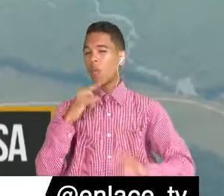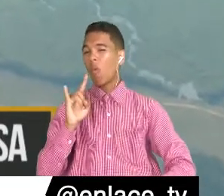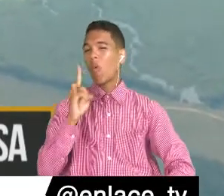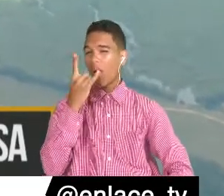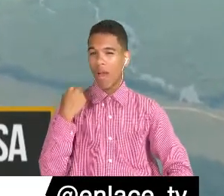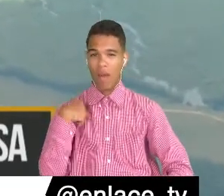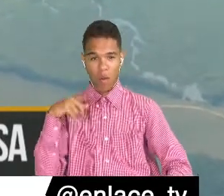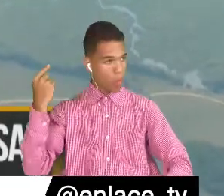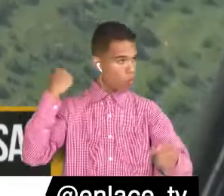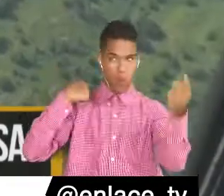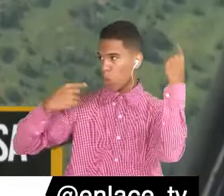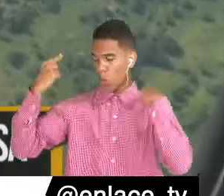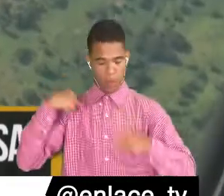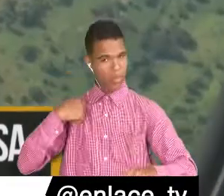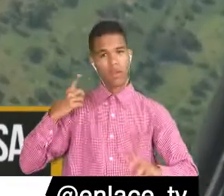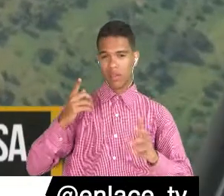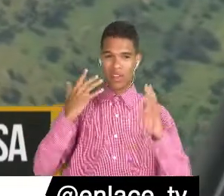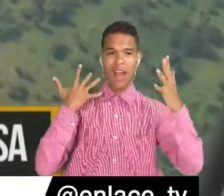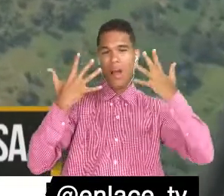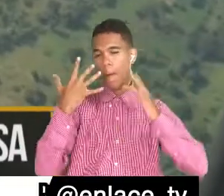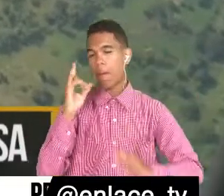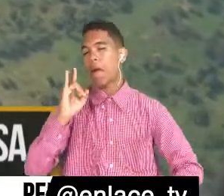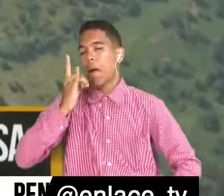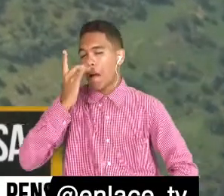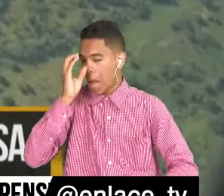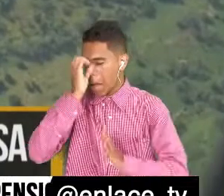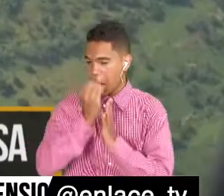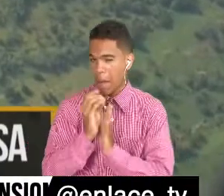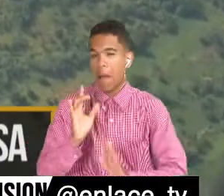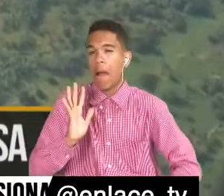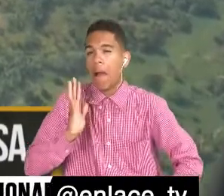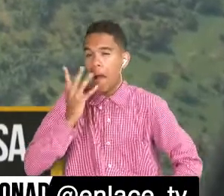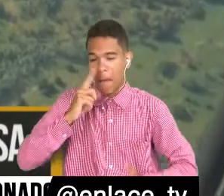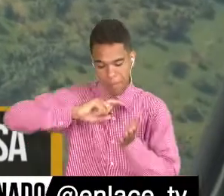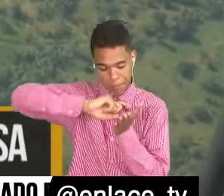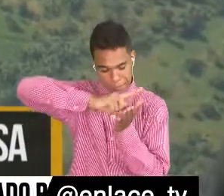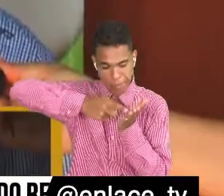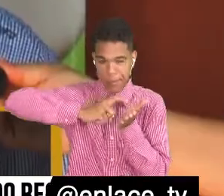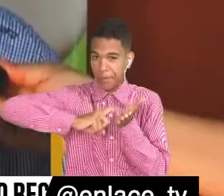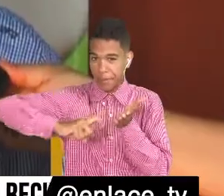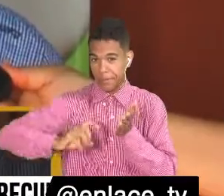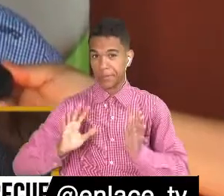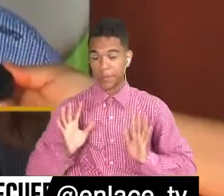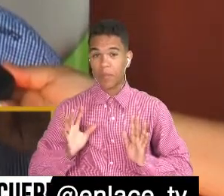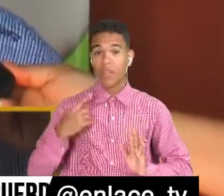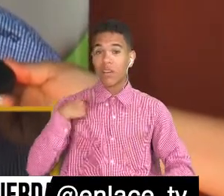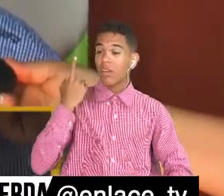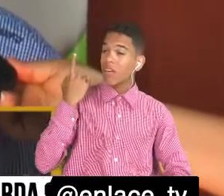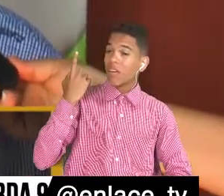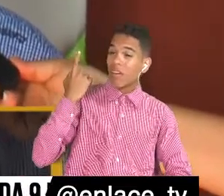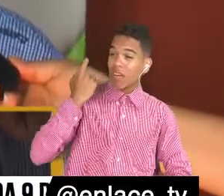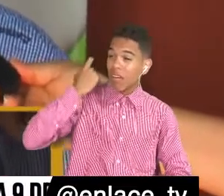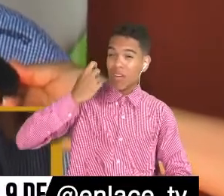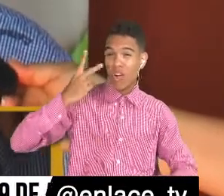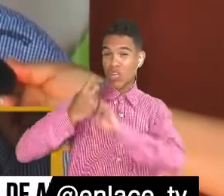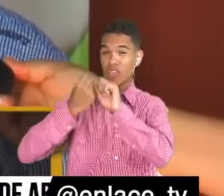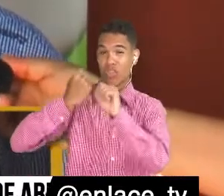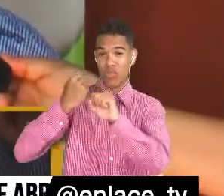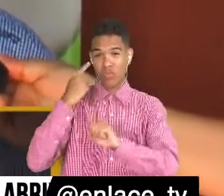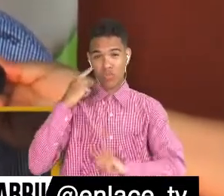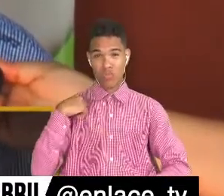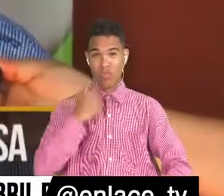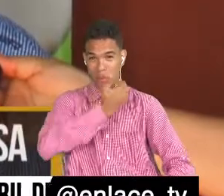Y resaltar pues que en los últimos 2 años, tropas del Ejército han generado homicidios con el pretexto de generar golpes contundentes